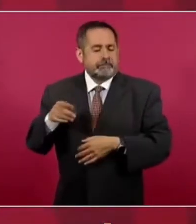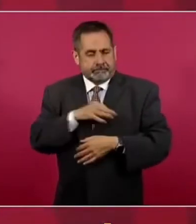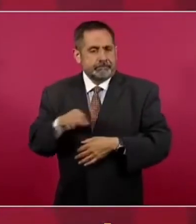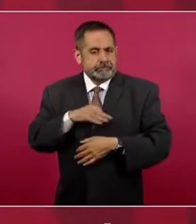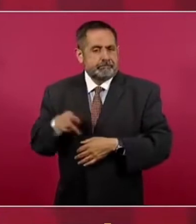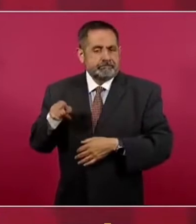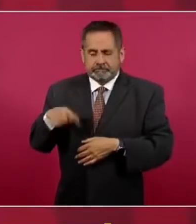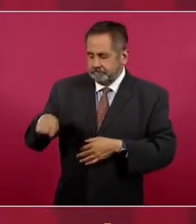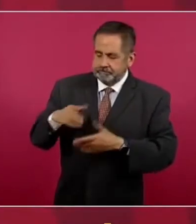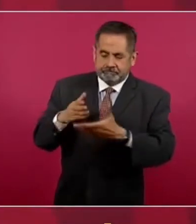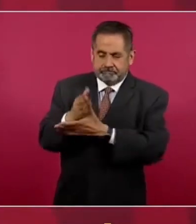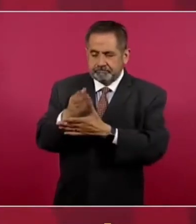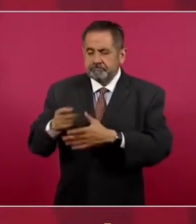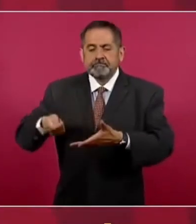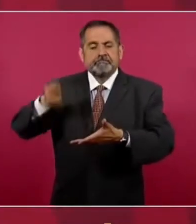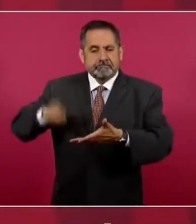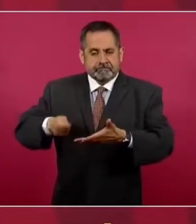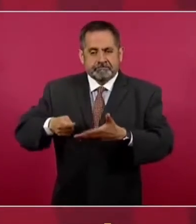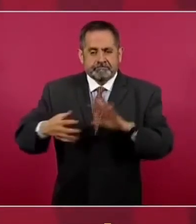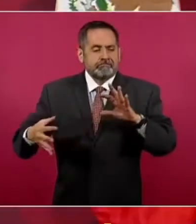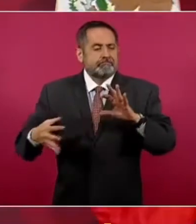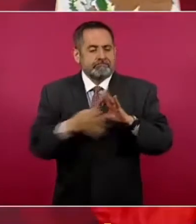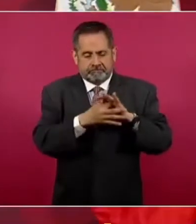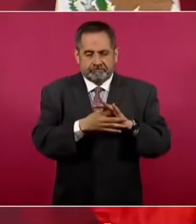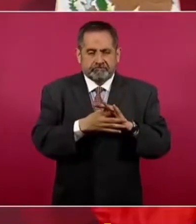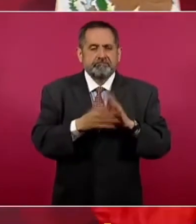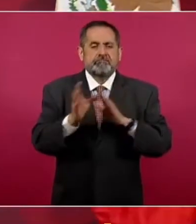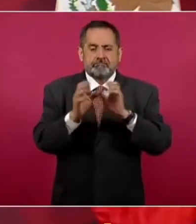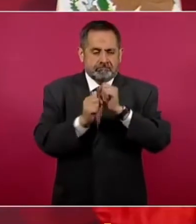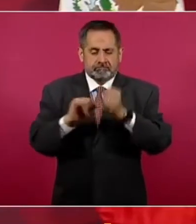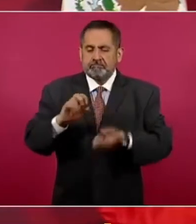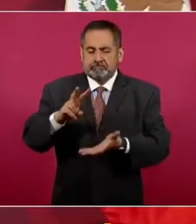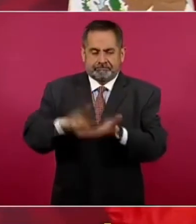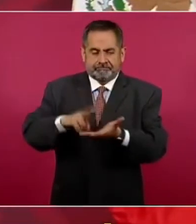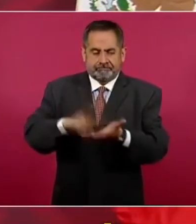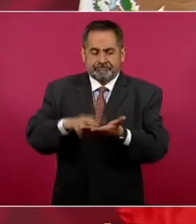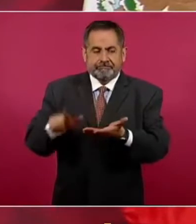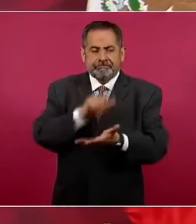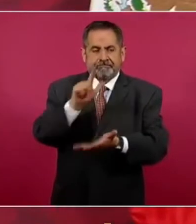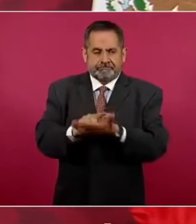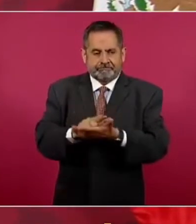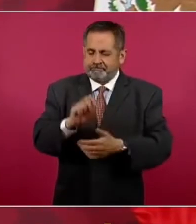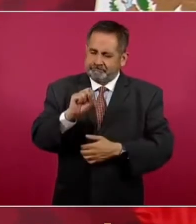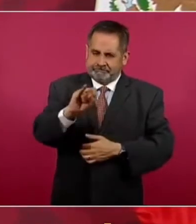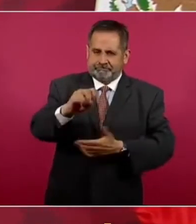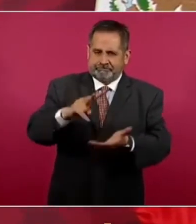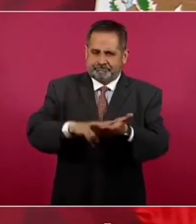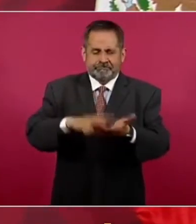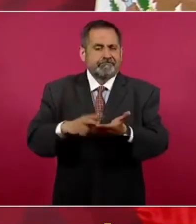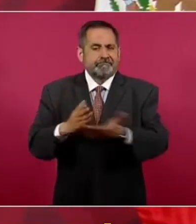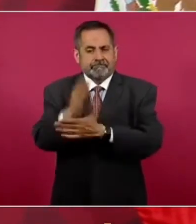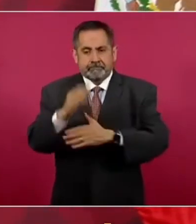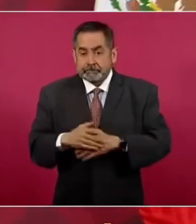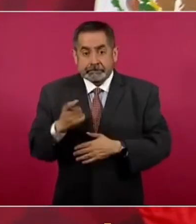logró que declararan constitucional la ley eléctrica. Y con esto